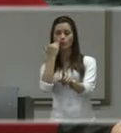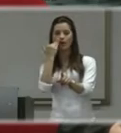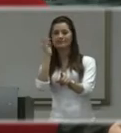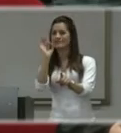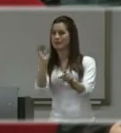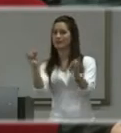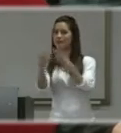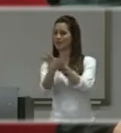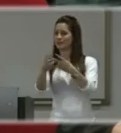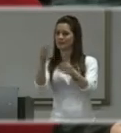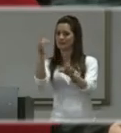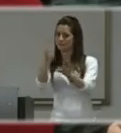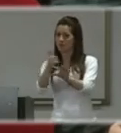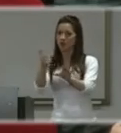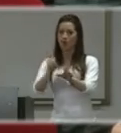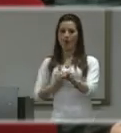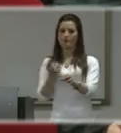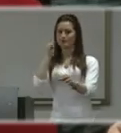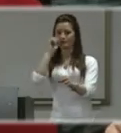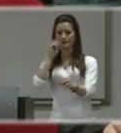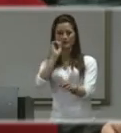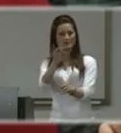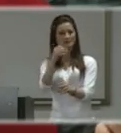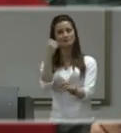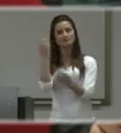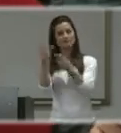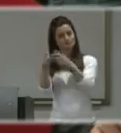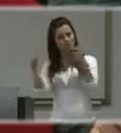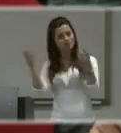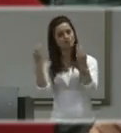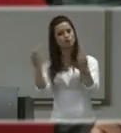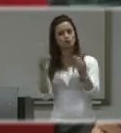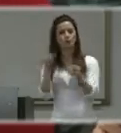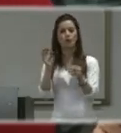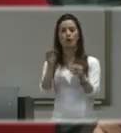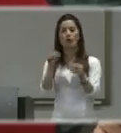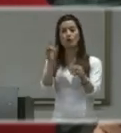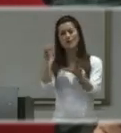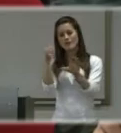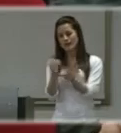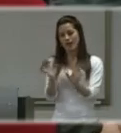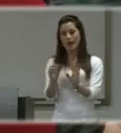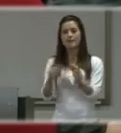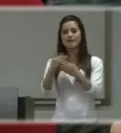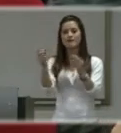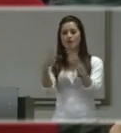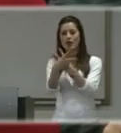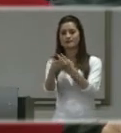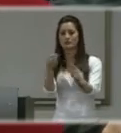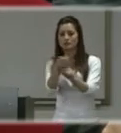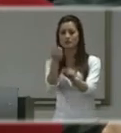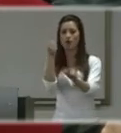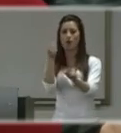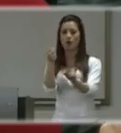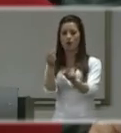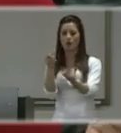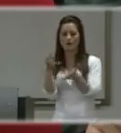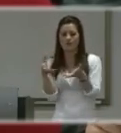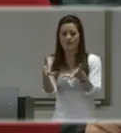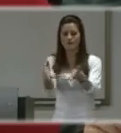violencia. Y eso lleva precisamente al abuso contra la persona con discapacidad, porque